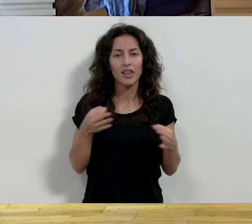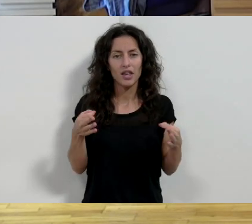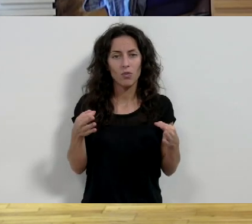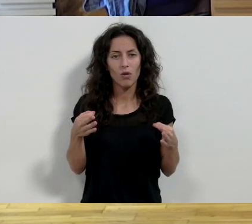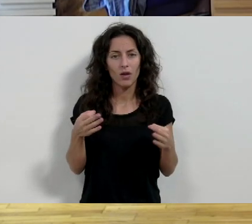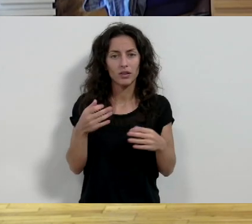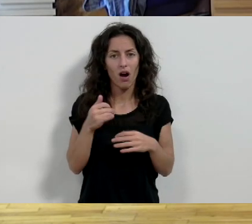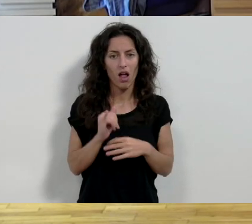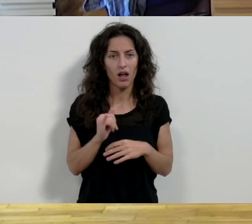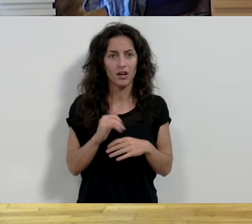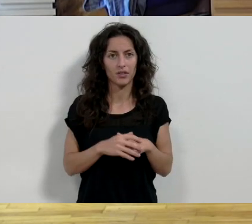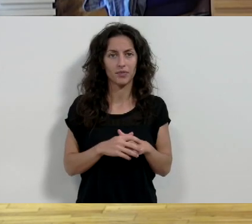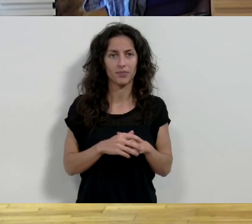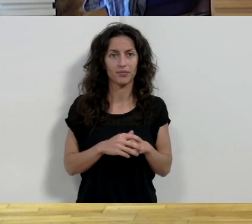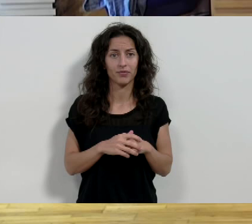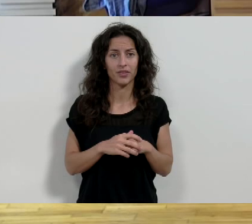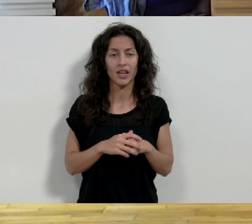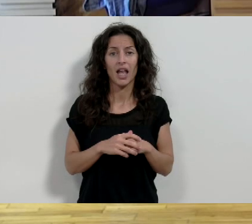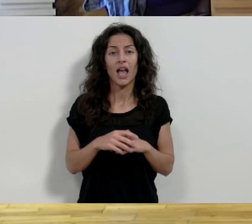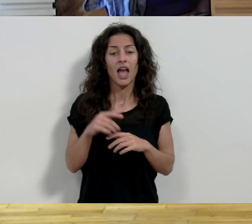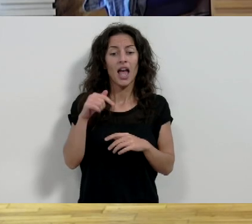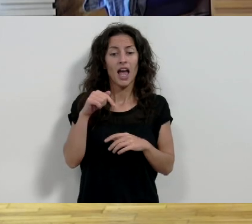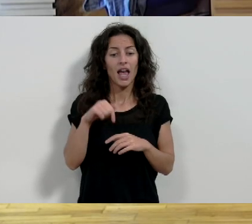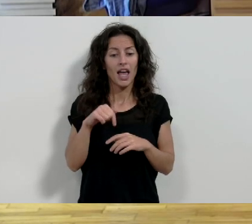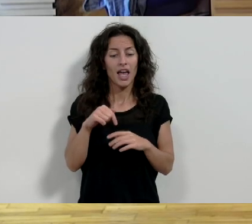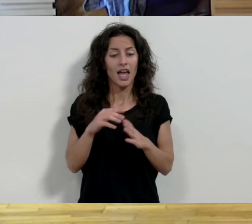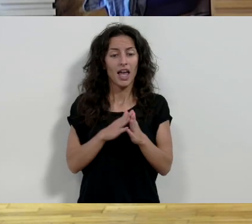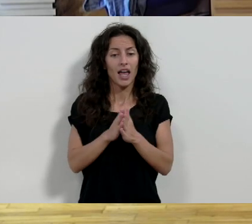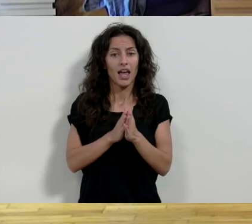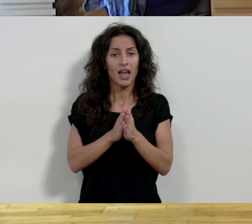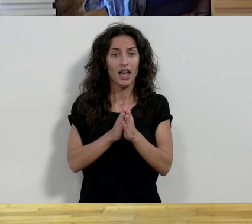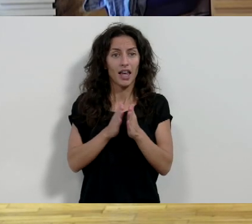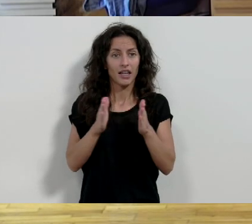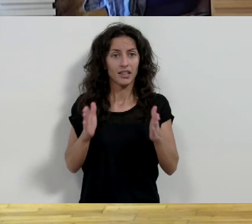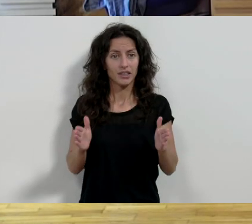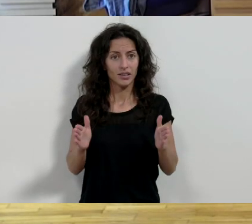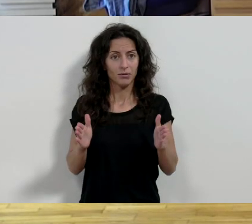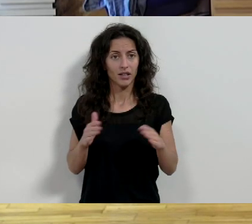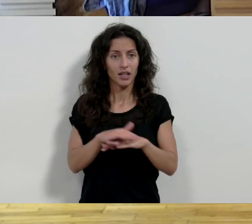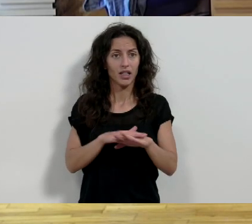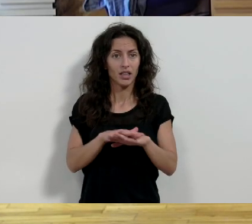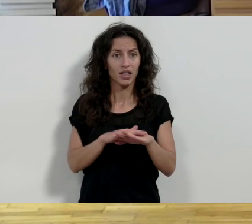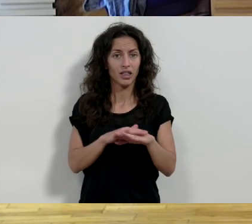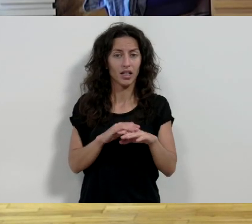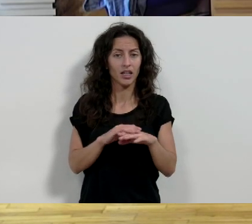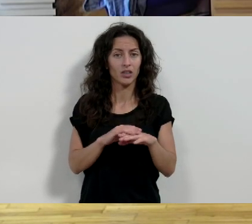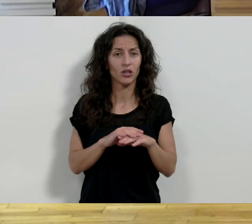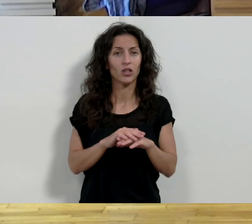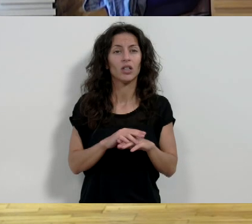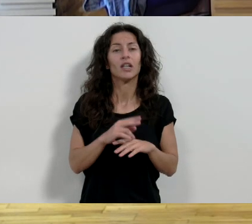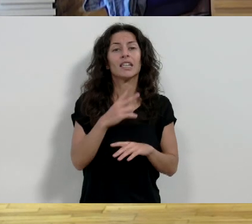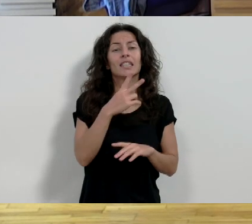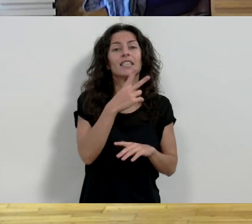PSOE. Solo en este mandato, 780.000 euros en máquinas nuevas, que contaron con nuestro apoyo para